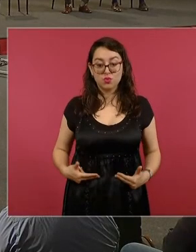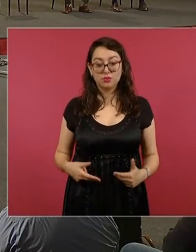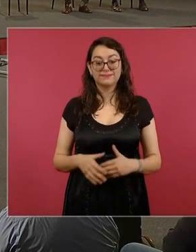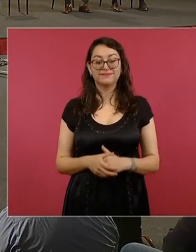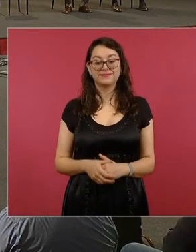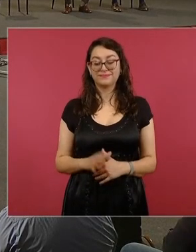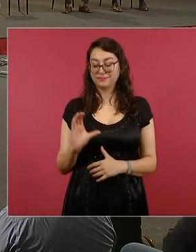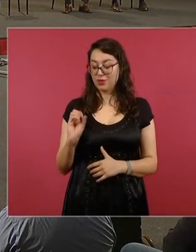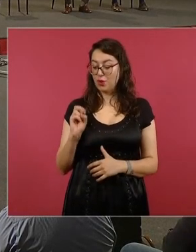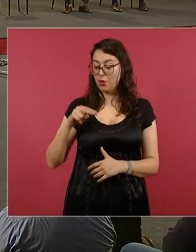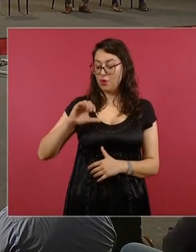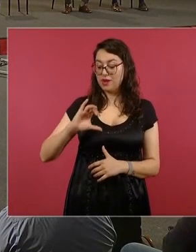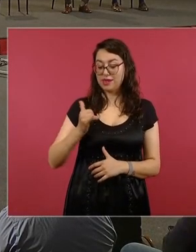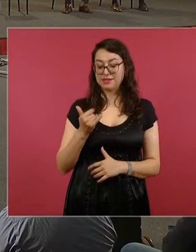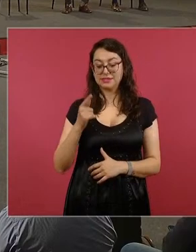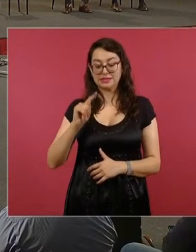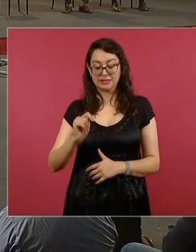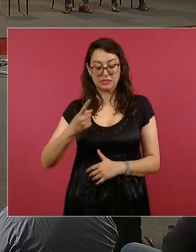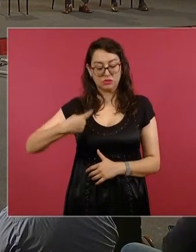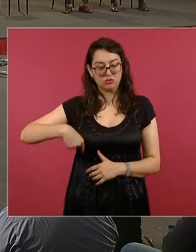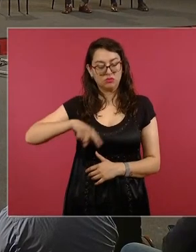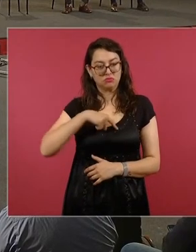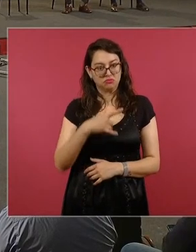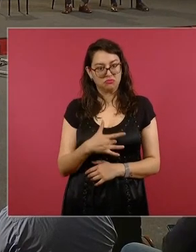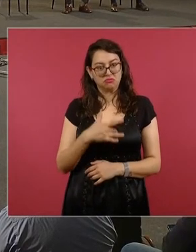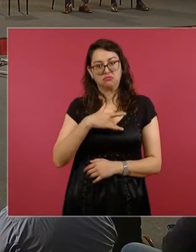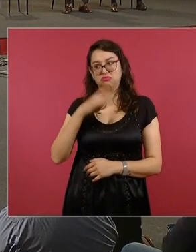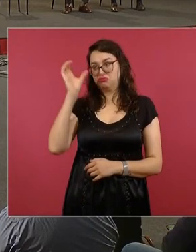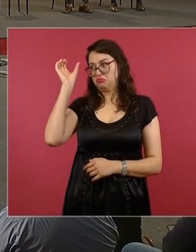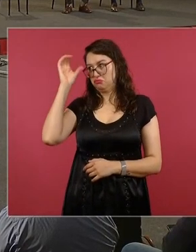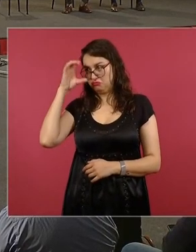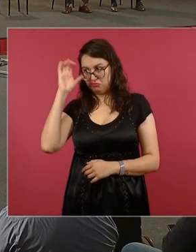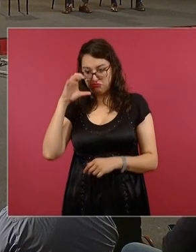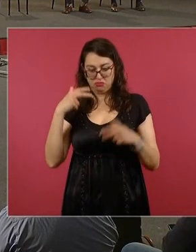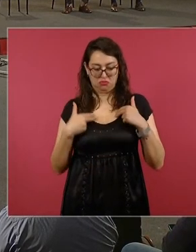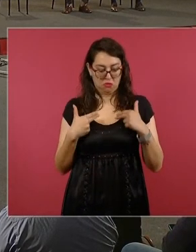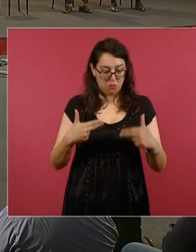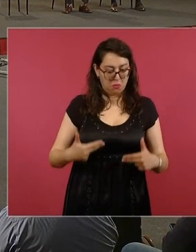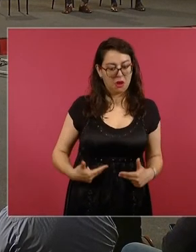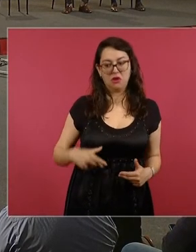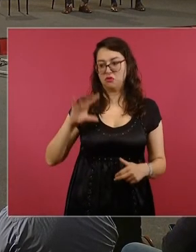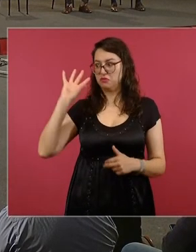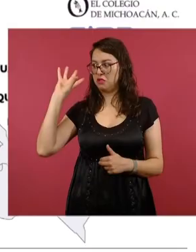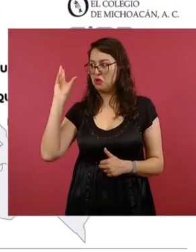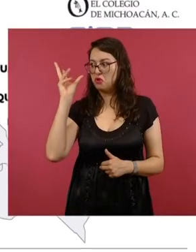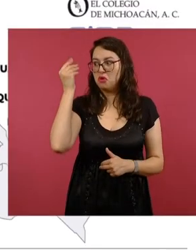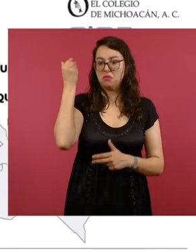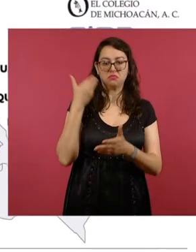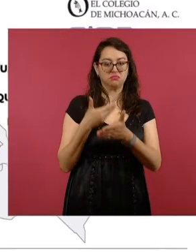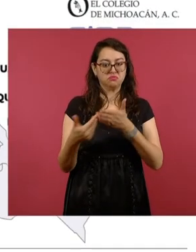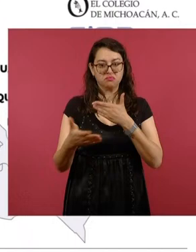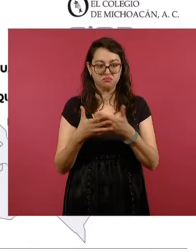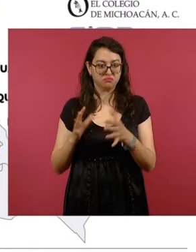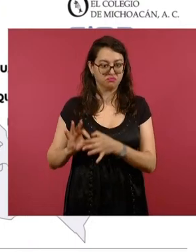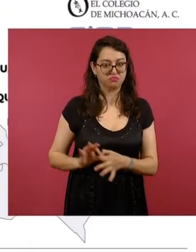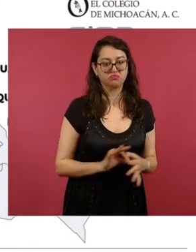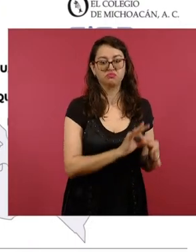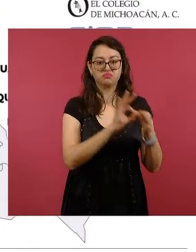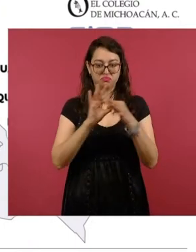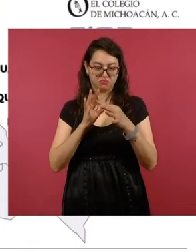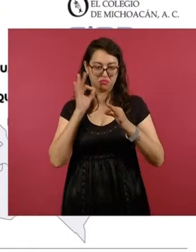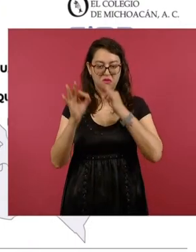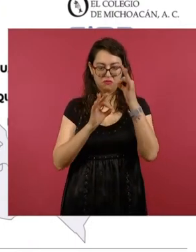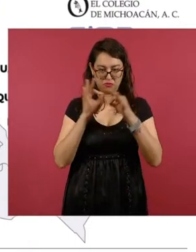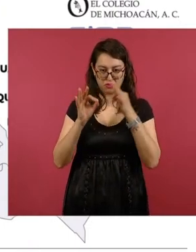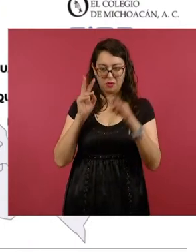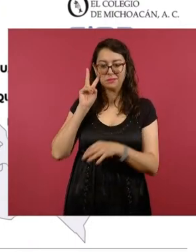CONACYT desplegamos el quehacer humanístico, científico, tecnológico y de innovación para ayudar a difundir conocimiento en distintas regiones